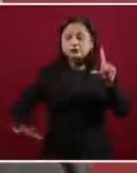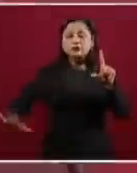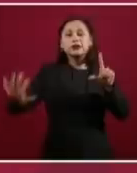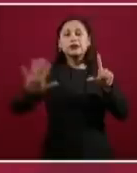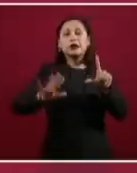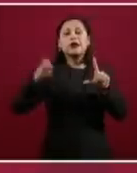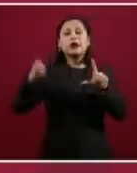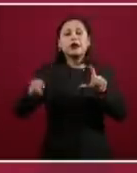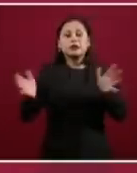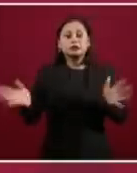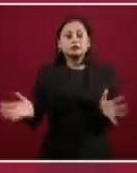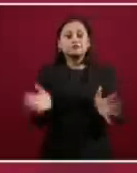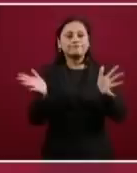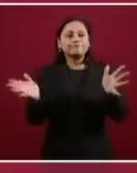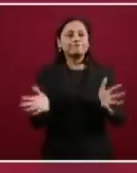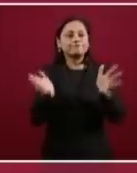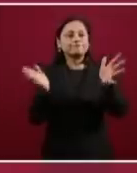quedó